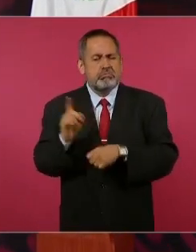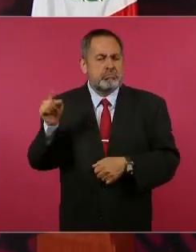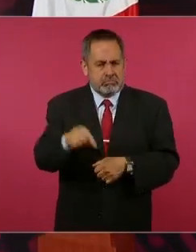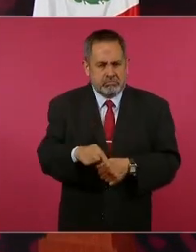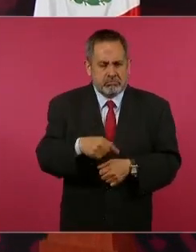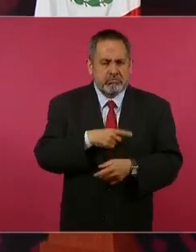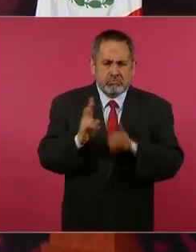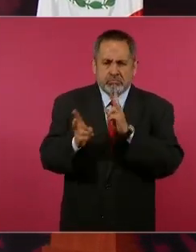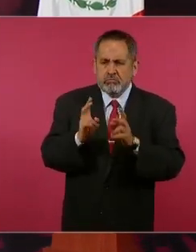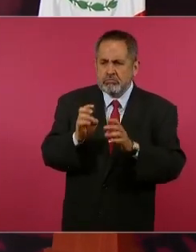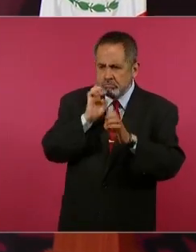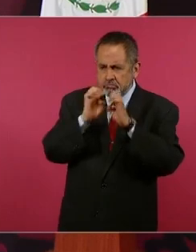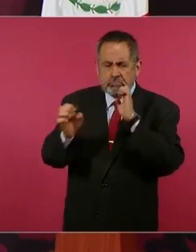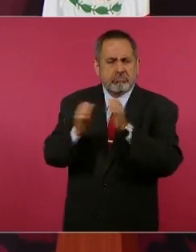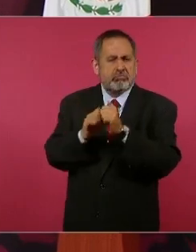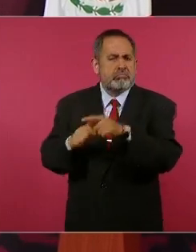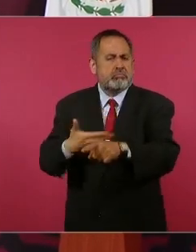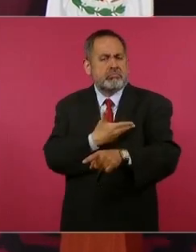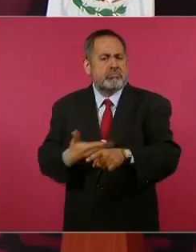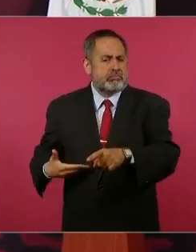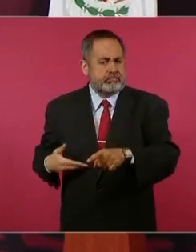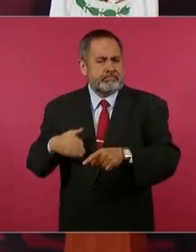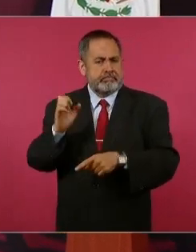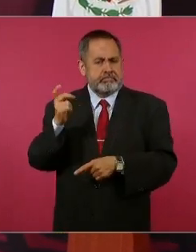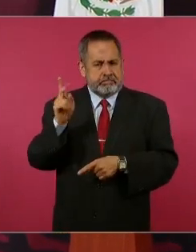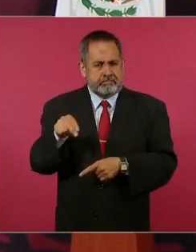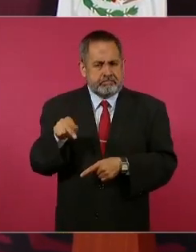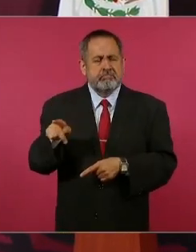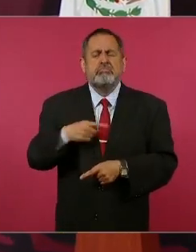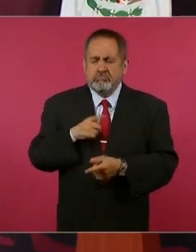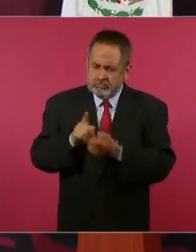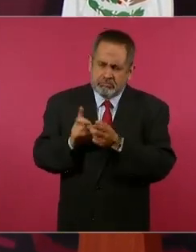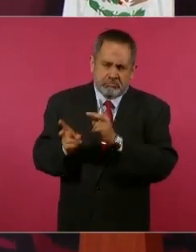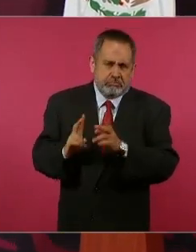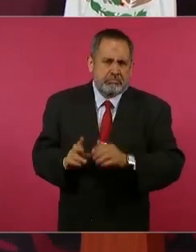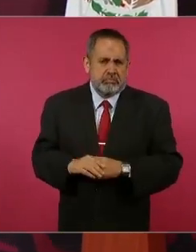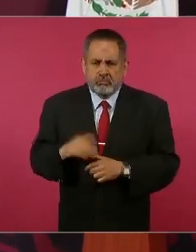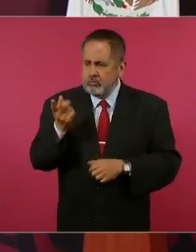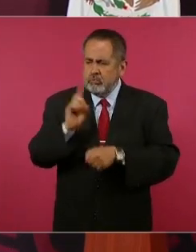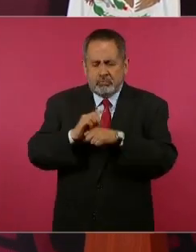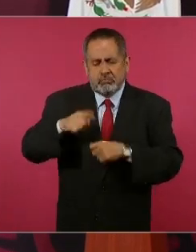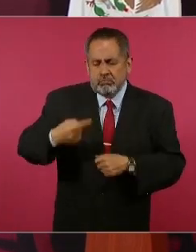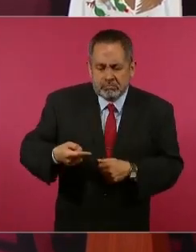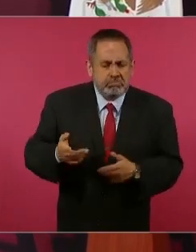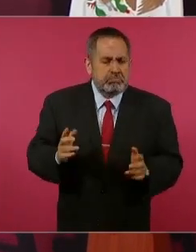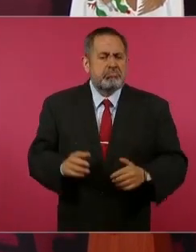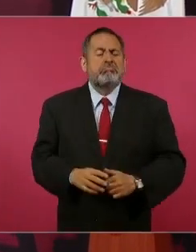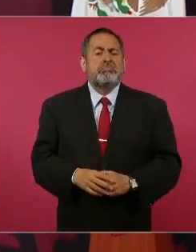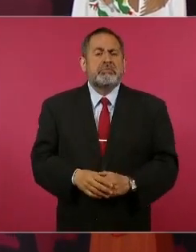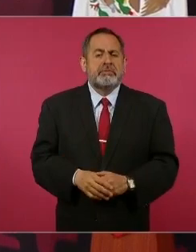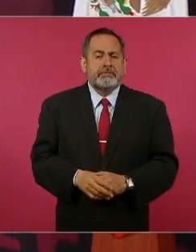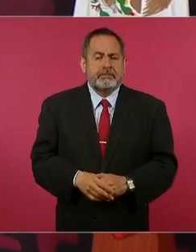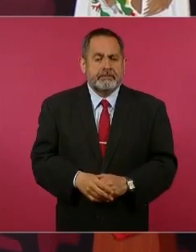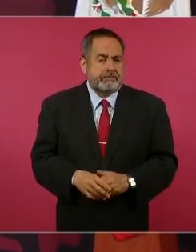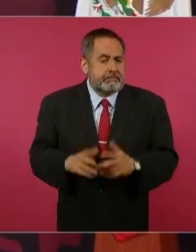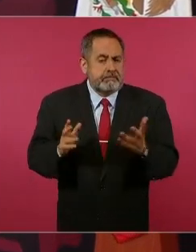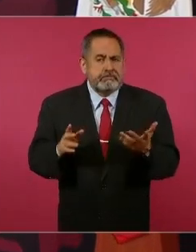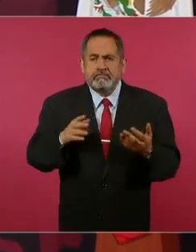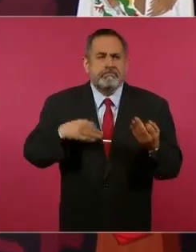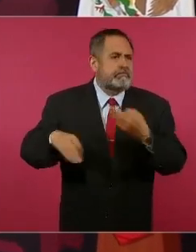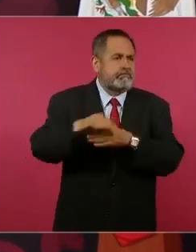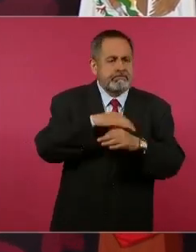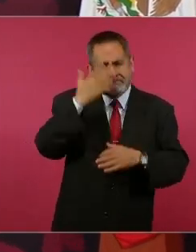me entrevisté con el presidente Peña al día siguiente, porque pues